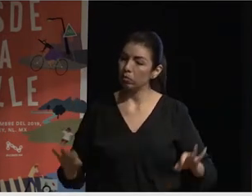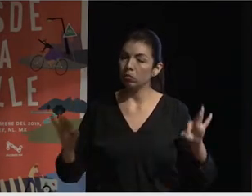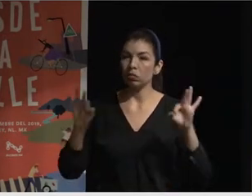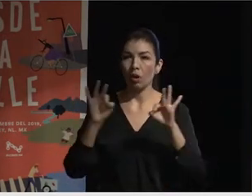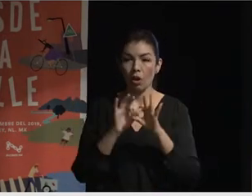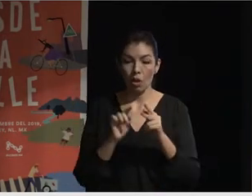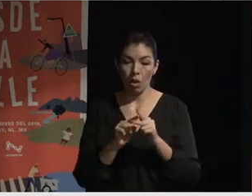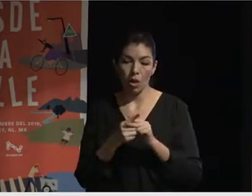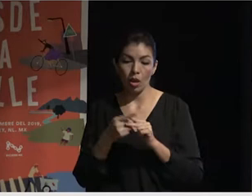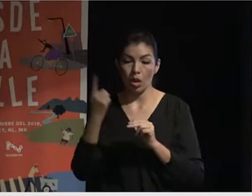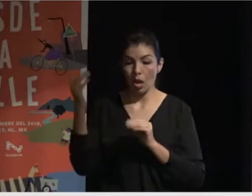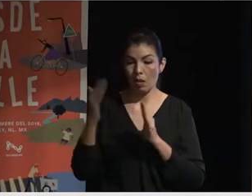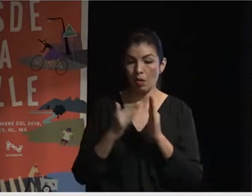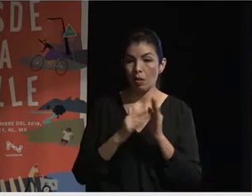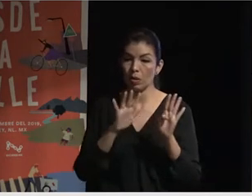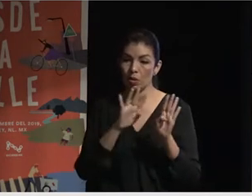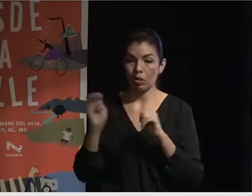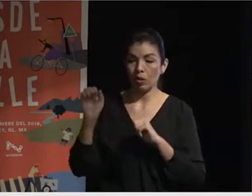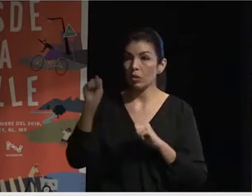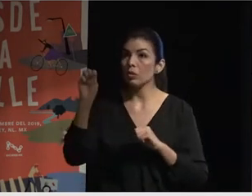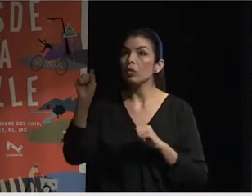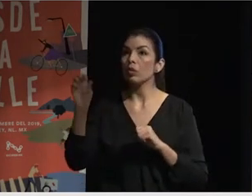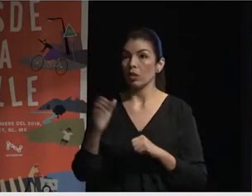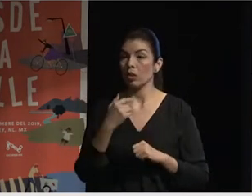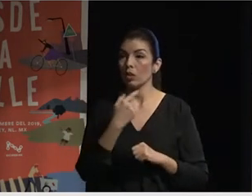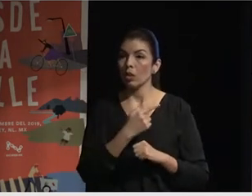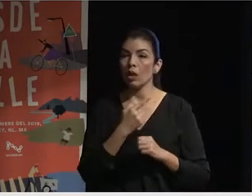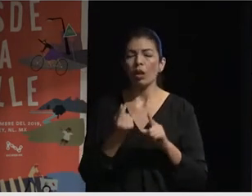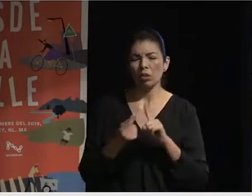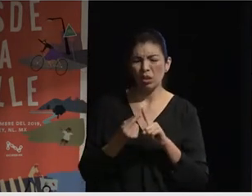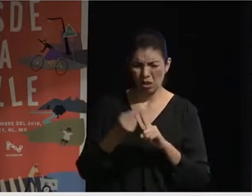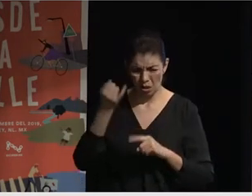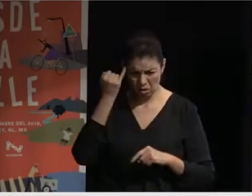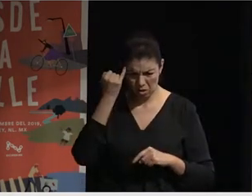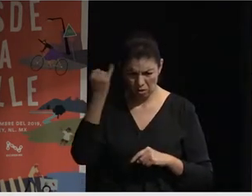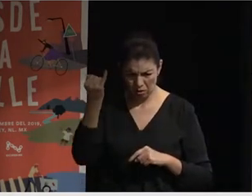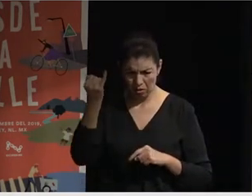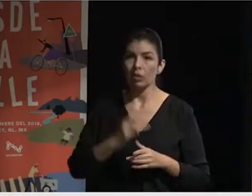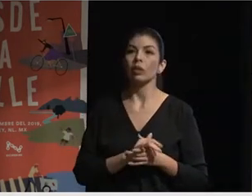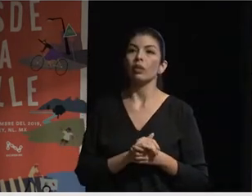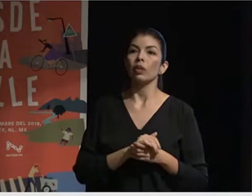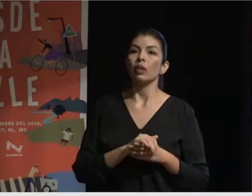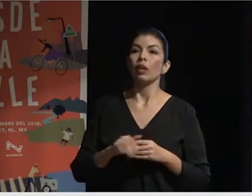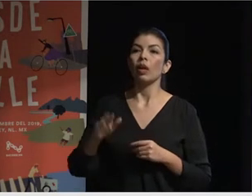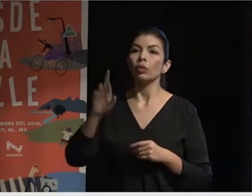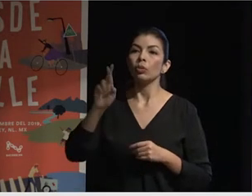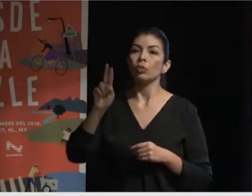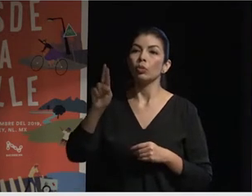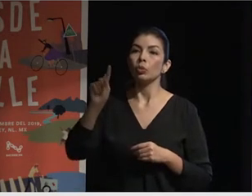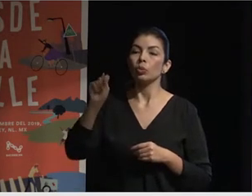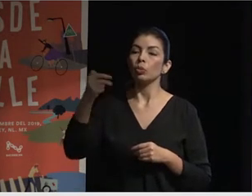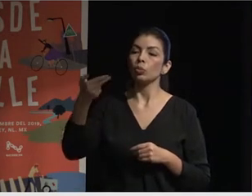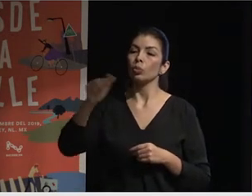Bueno, esta socióloga marxista Ruth Glass inventa esta palabra a partir de la categoría gentry, que